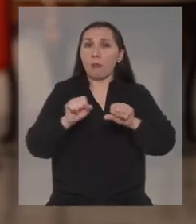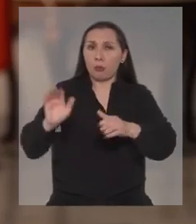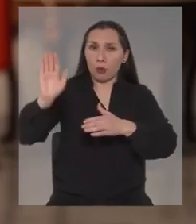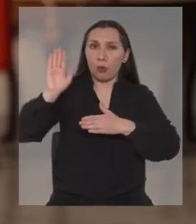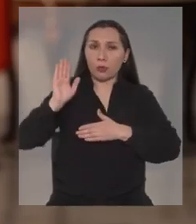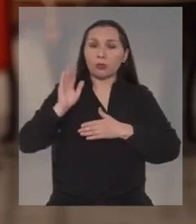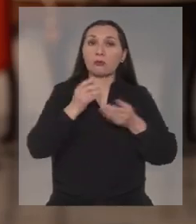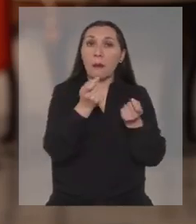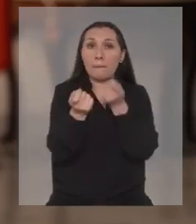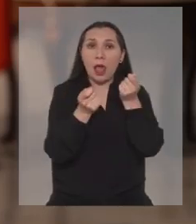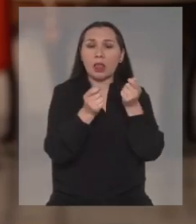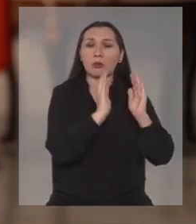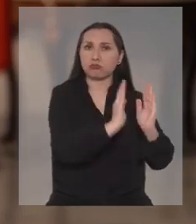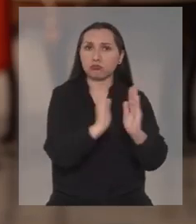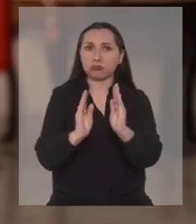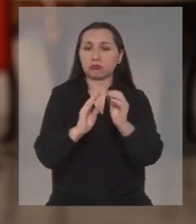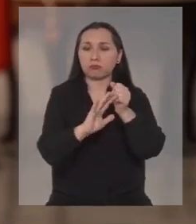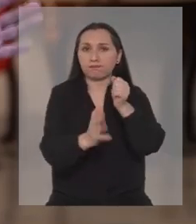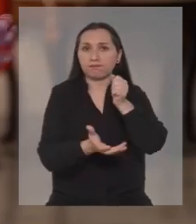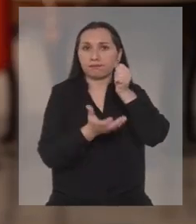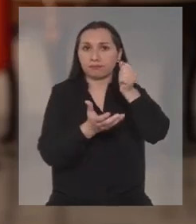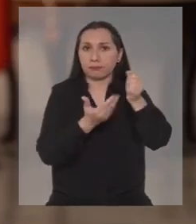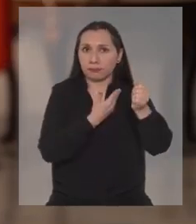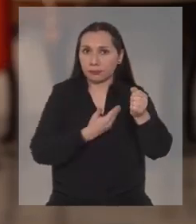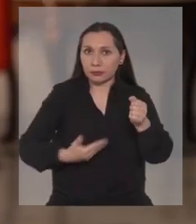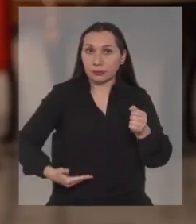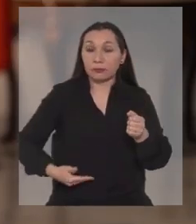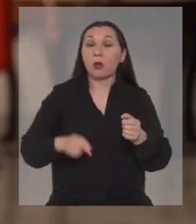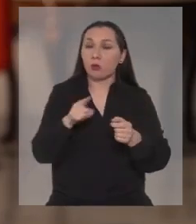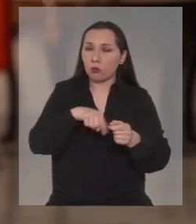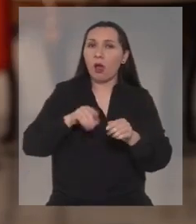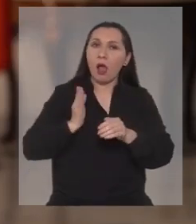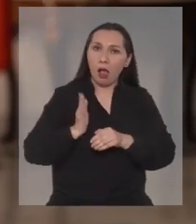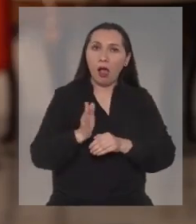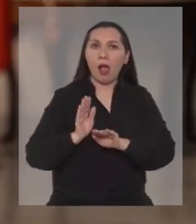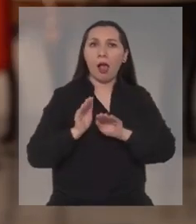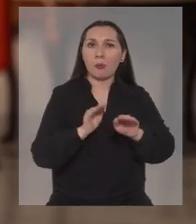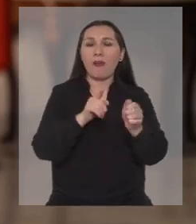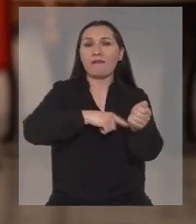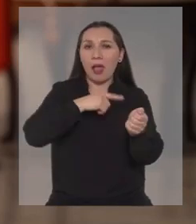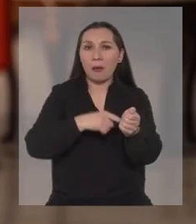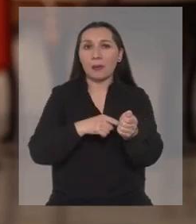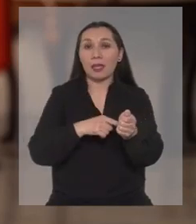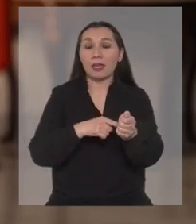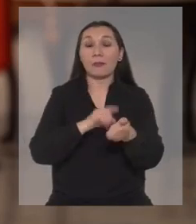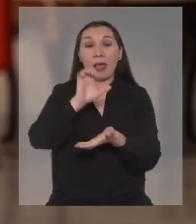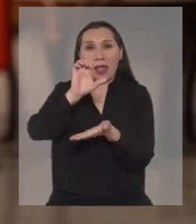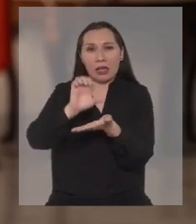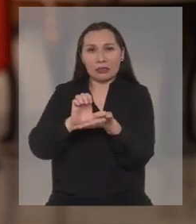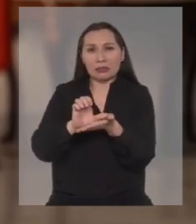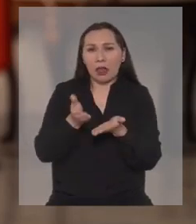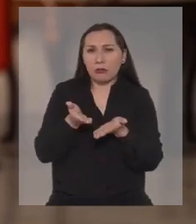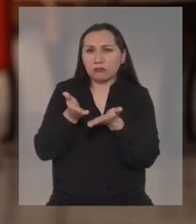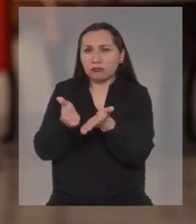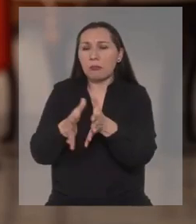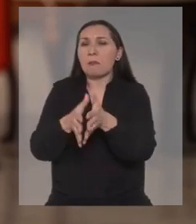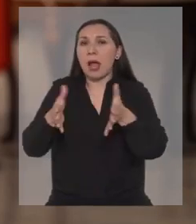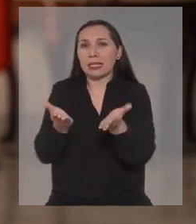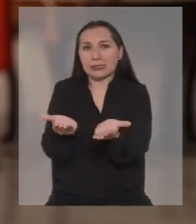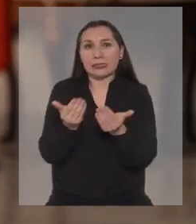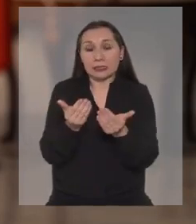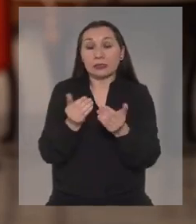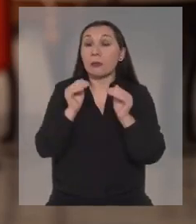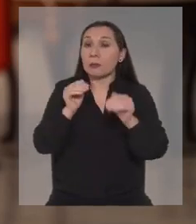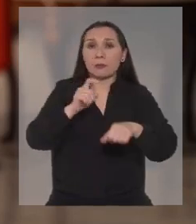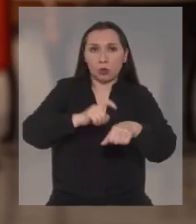mantener las cuentas Fiscales en orden así Seguiremos apoyando a las familias y llegando como estado donde más se necesita